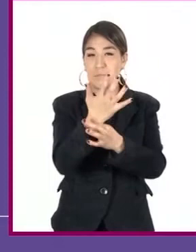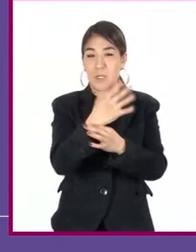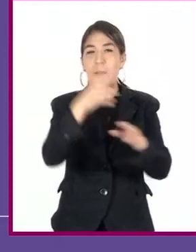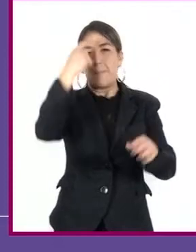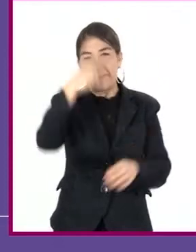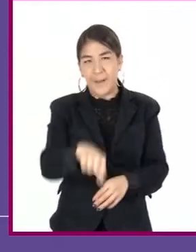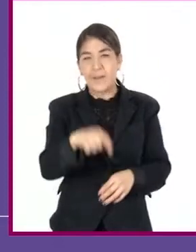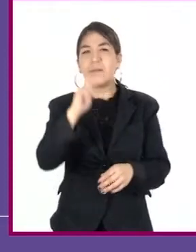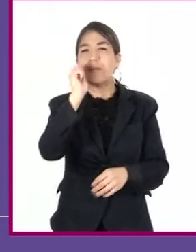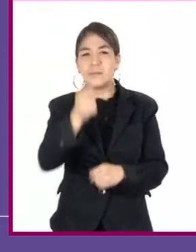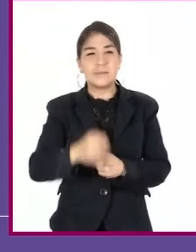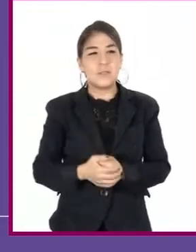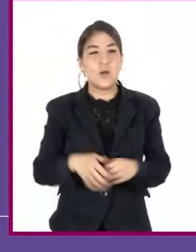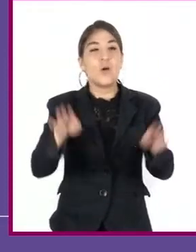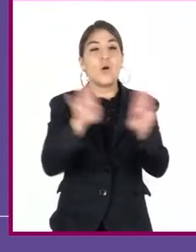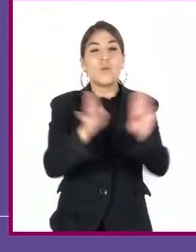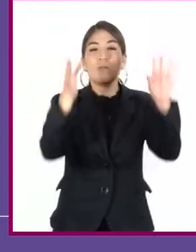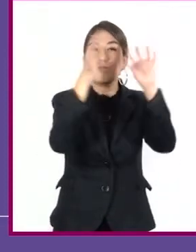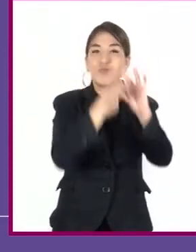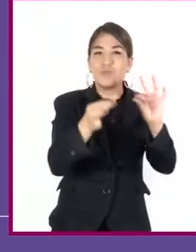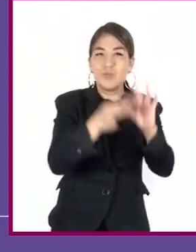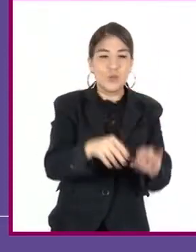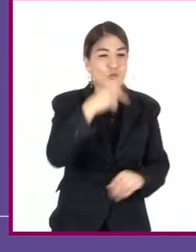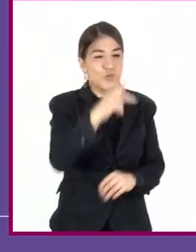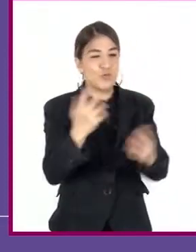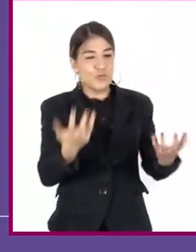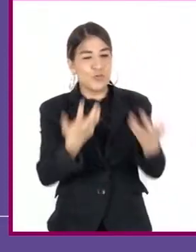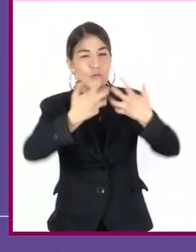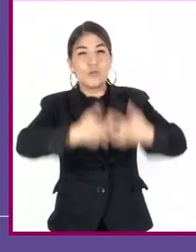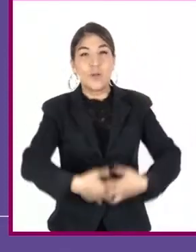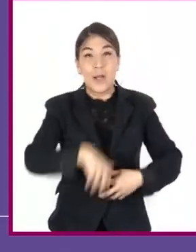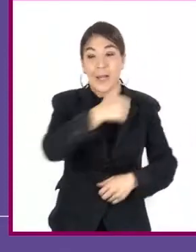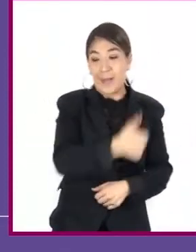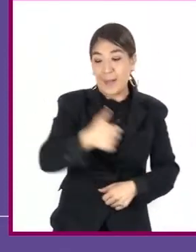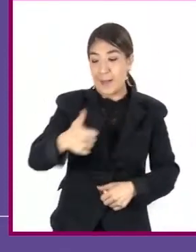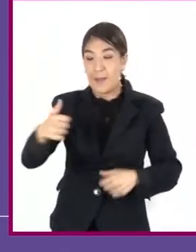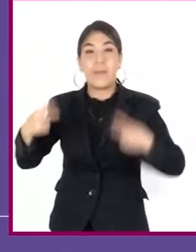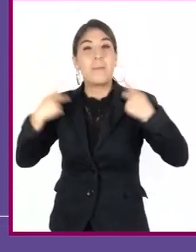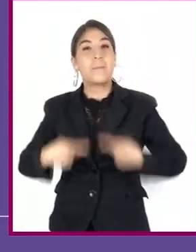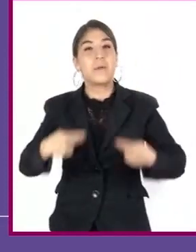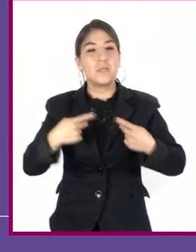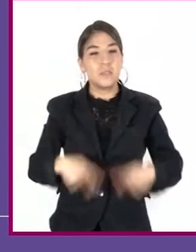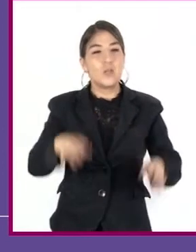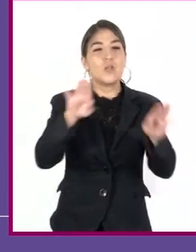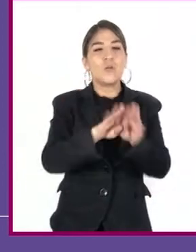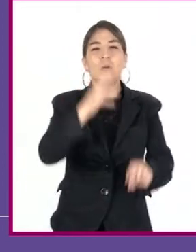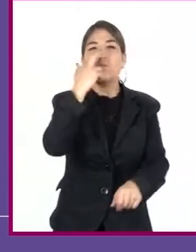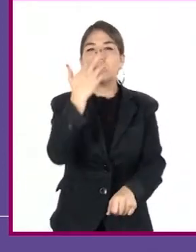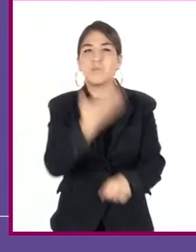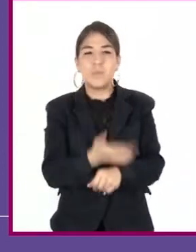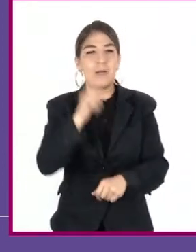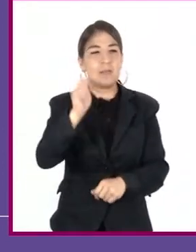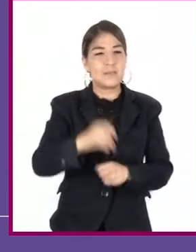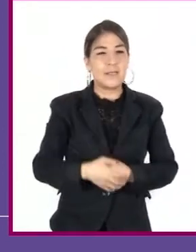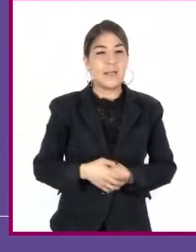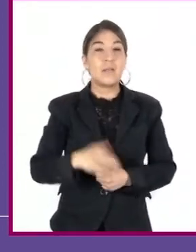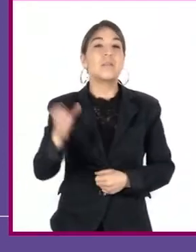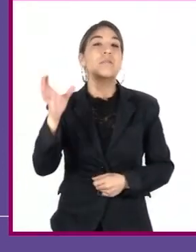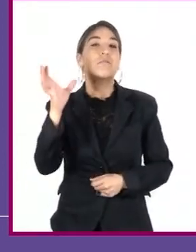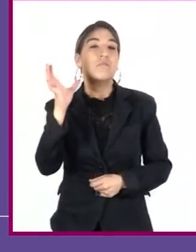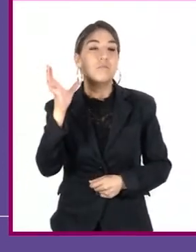que define las funciones y atribuciones de cada uno de los poderes públicos,